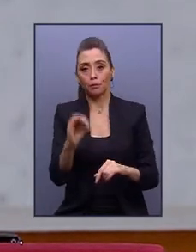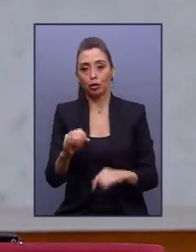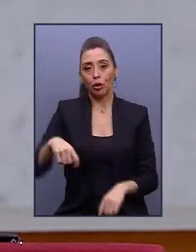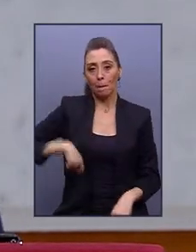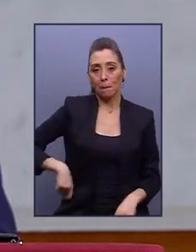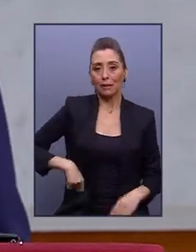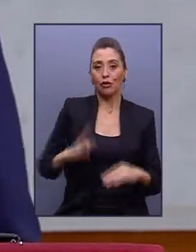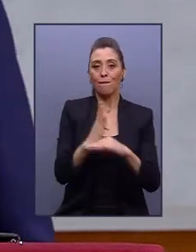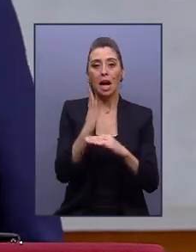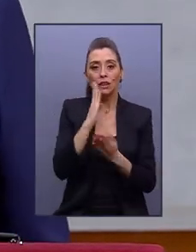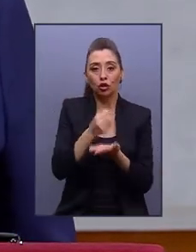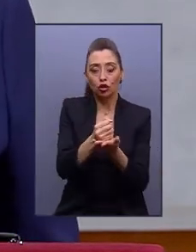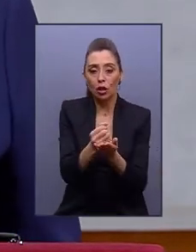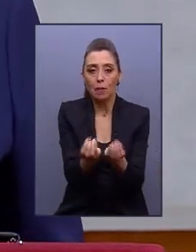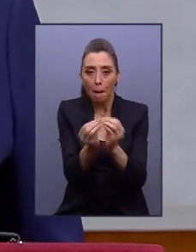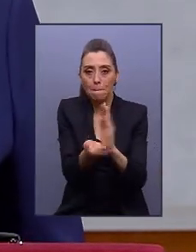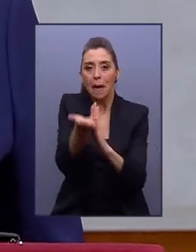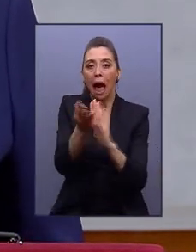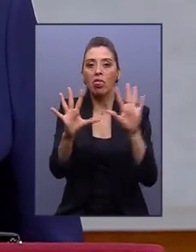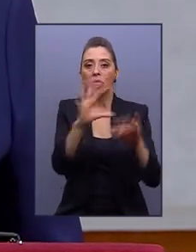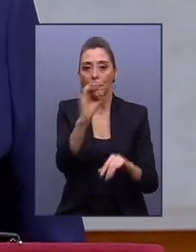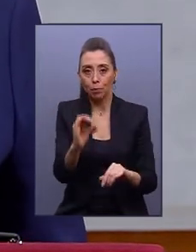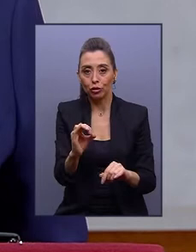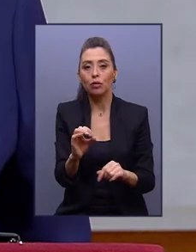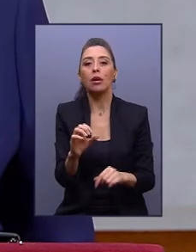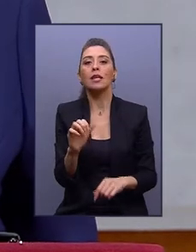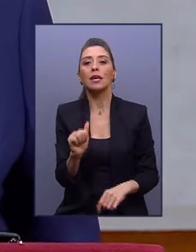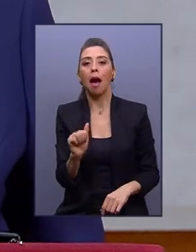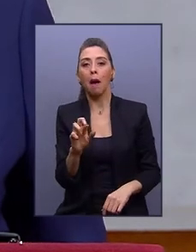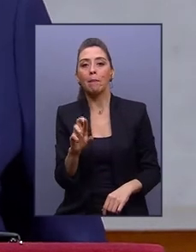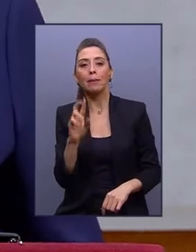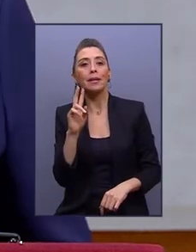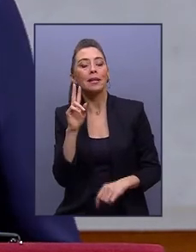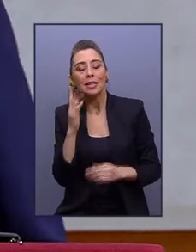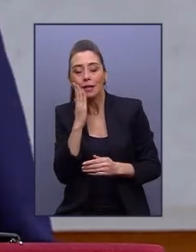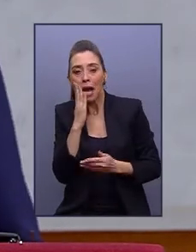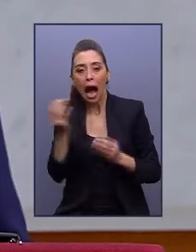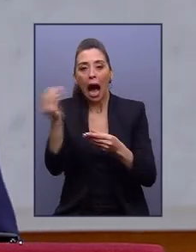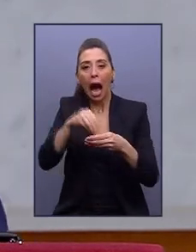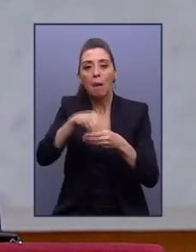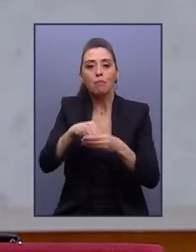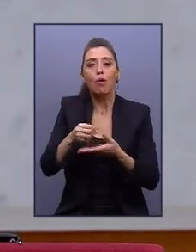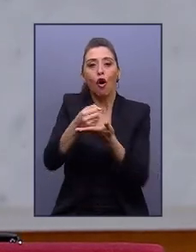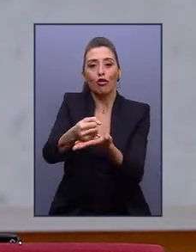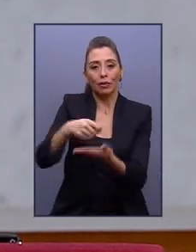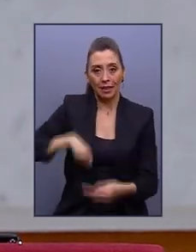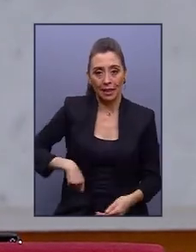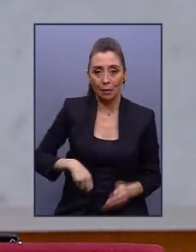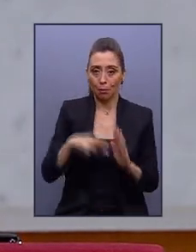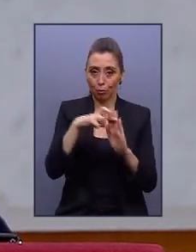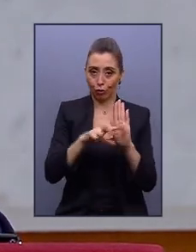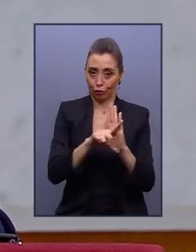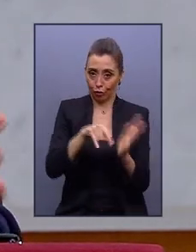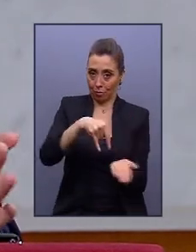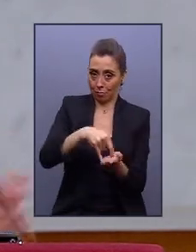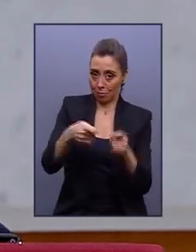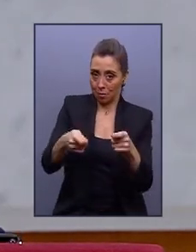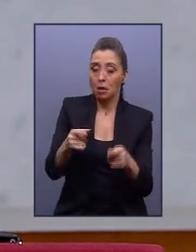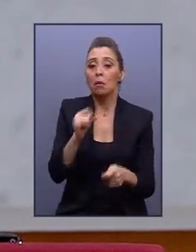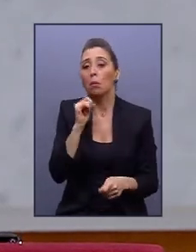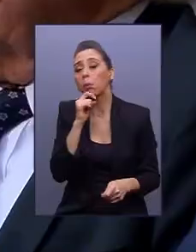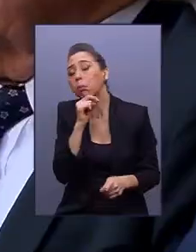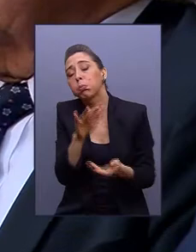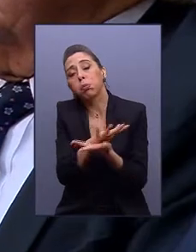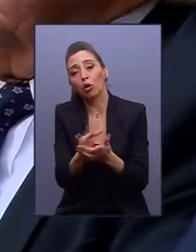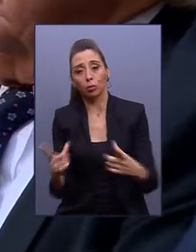en la pensión básica solidaria y en el aporte previsional solidario. Además, enviaremos un proyecto de ley para que, en caso de